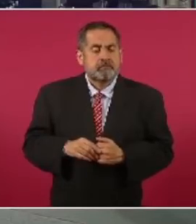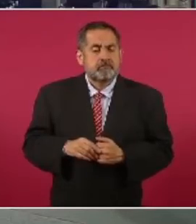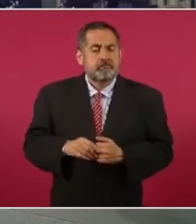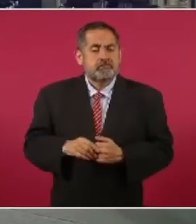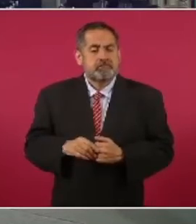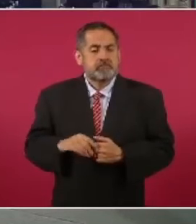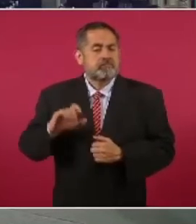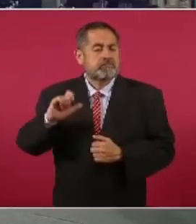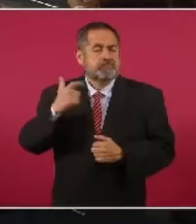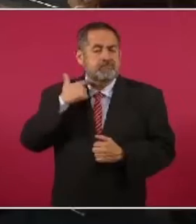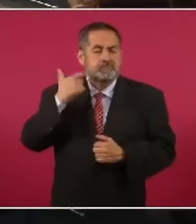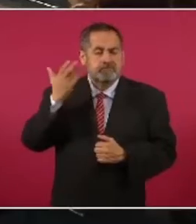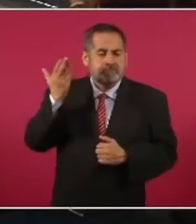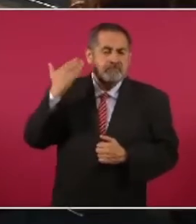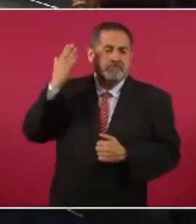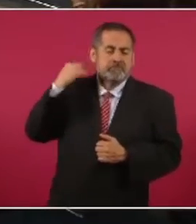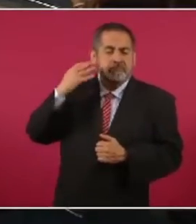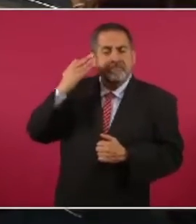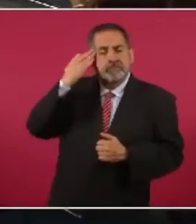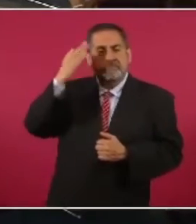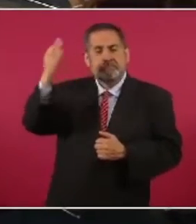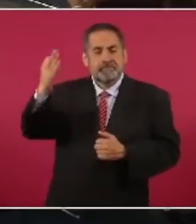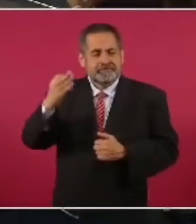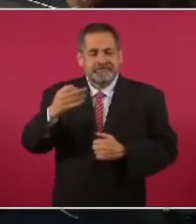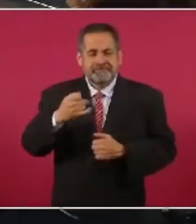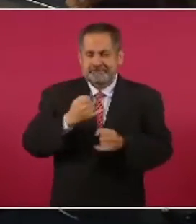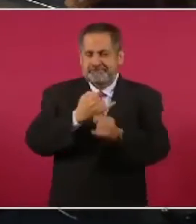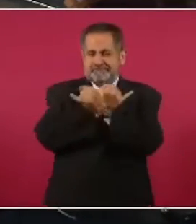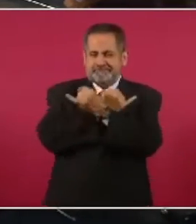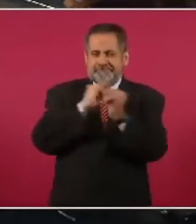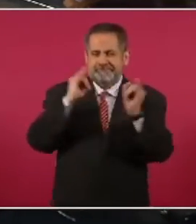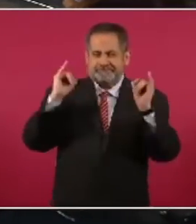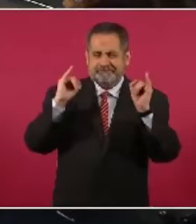ejercía en la época de la independencia,